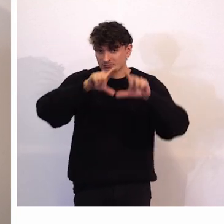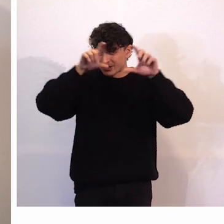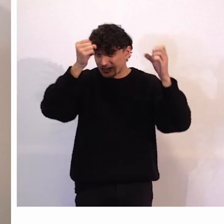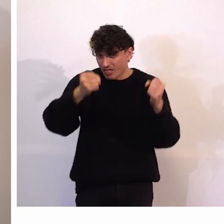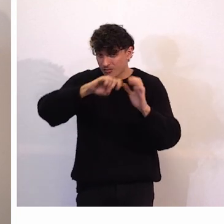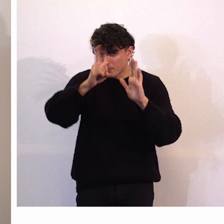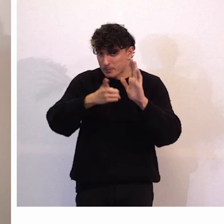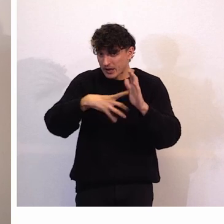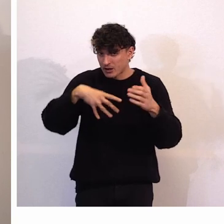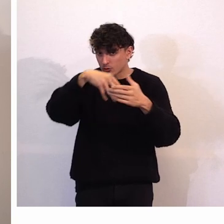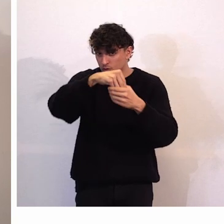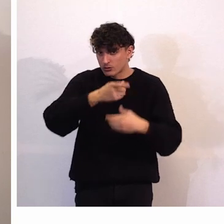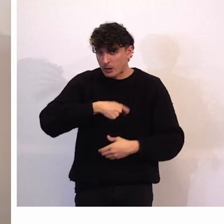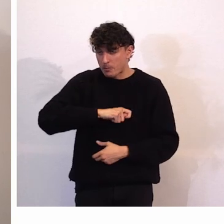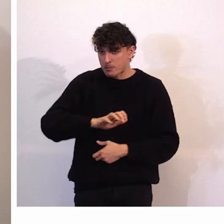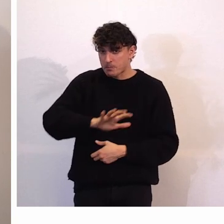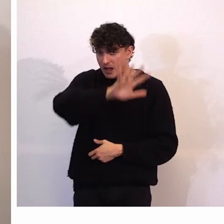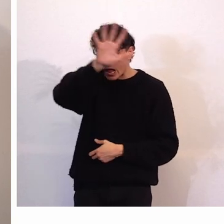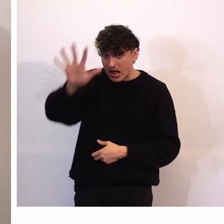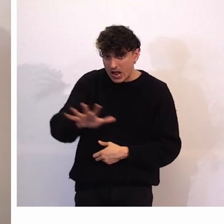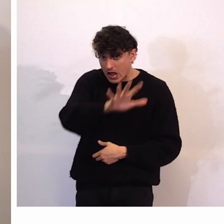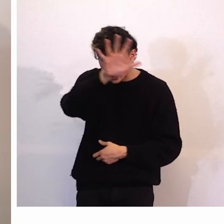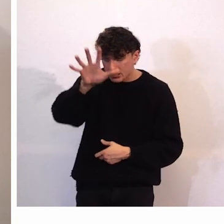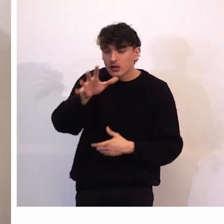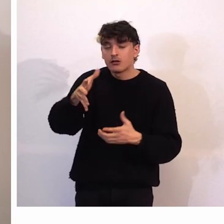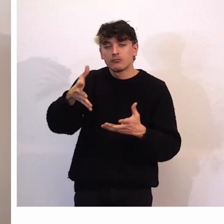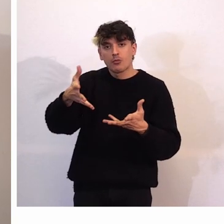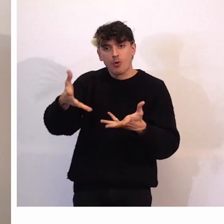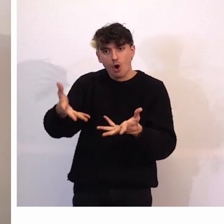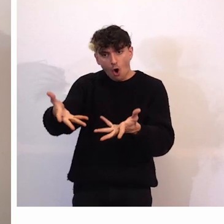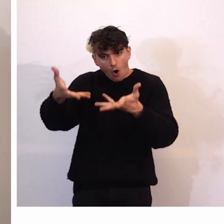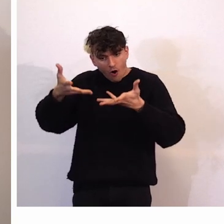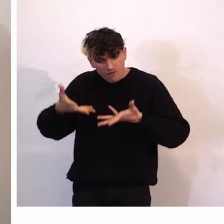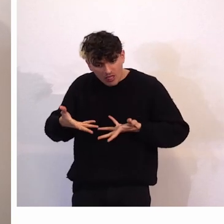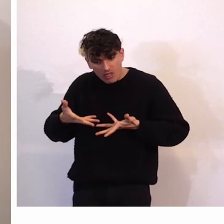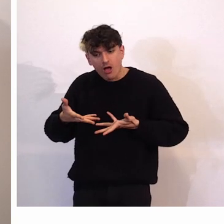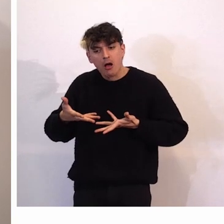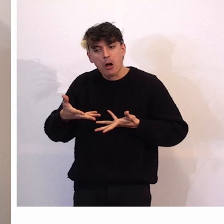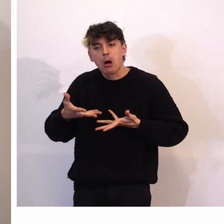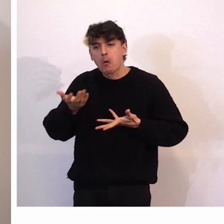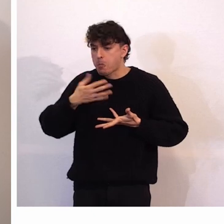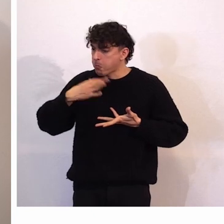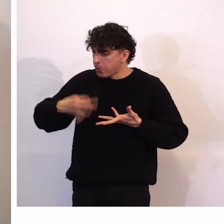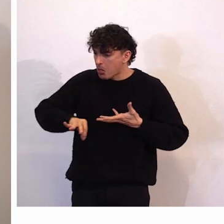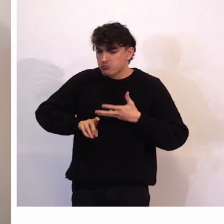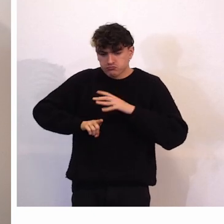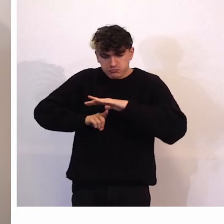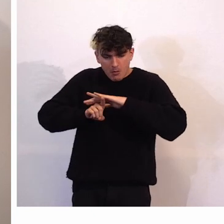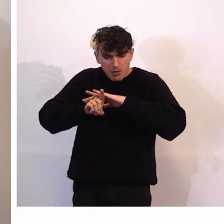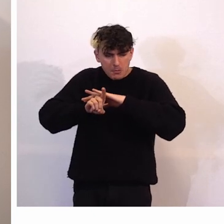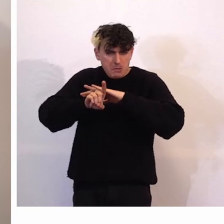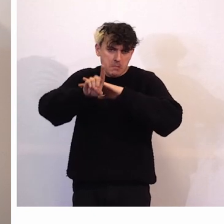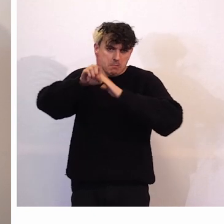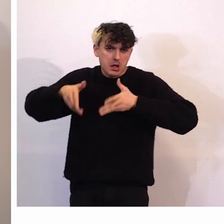España me ofrecieron la posibilidad de seguir avanzando en este